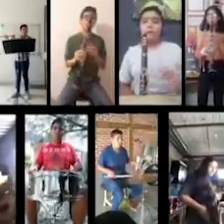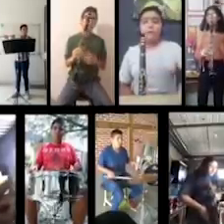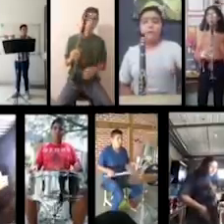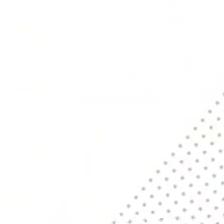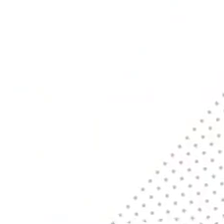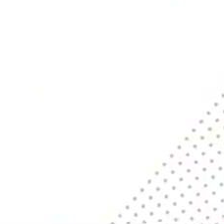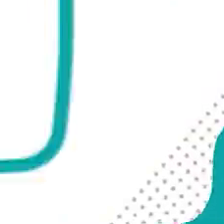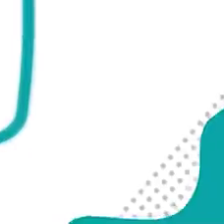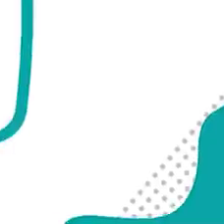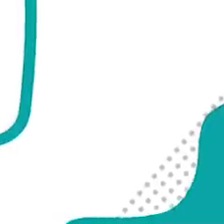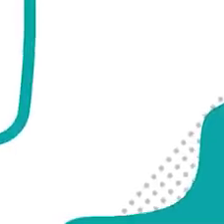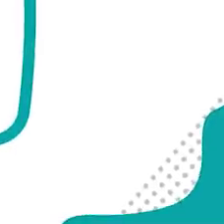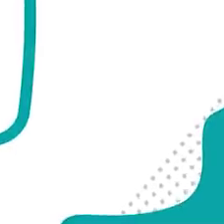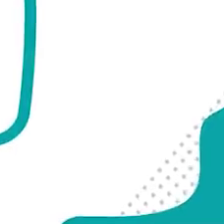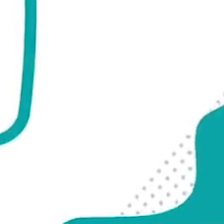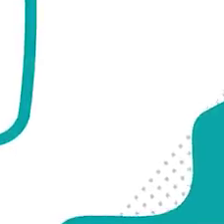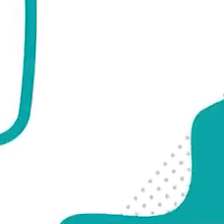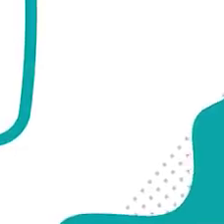¡Gracias!